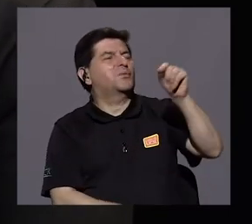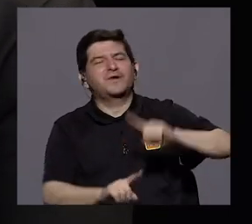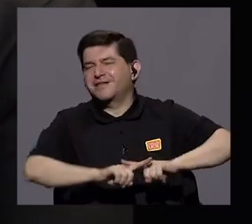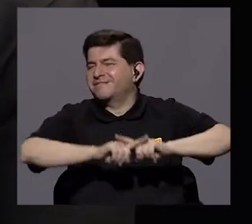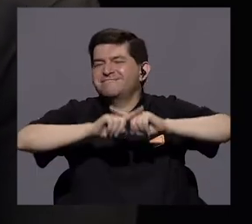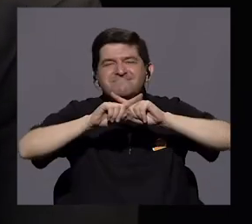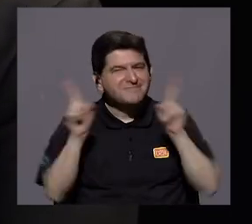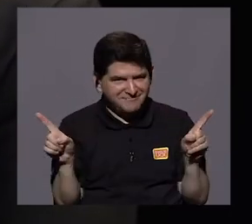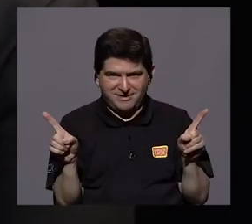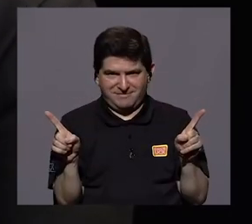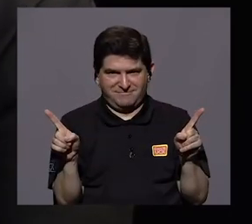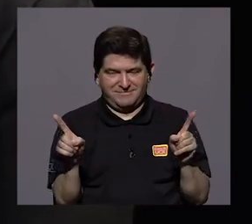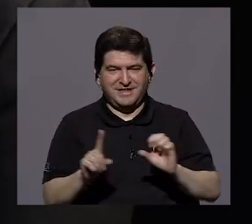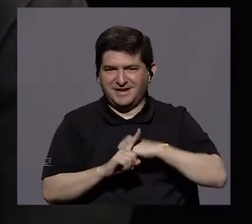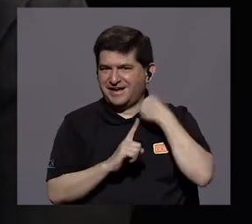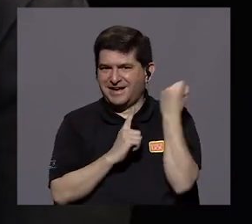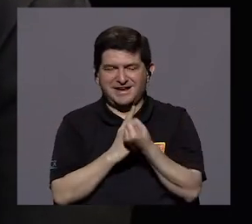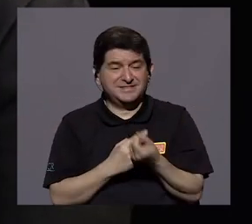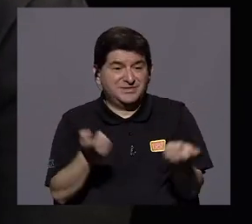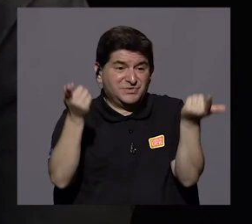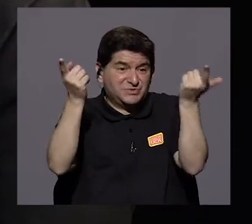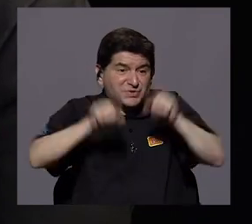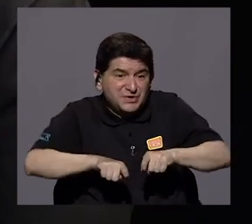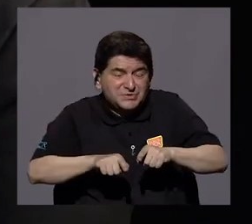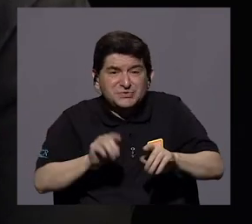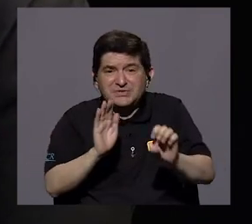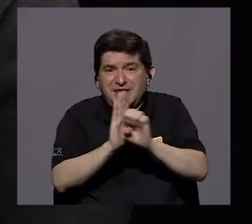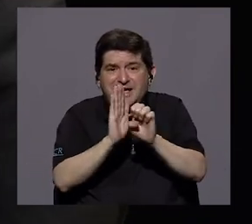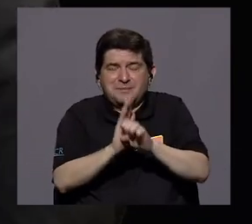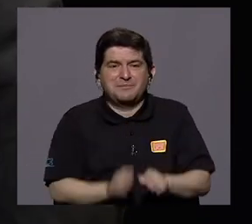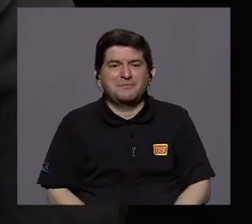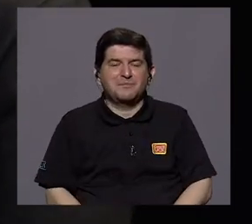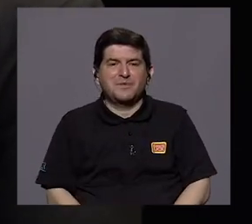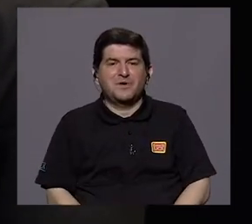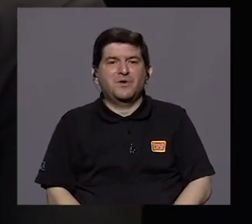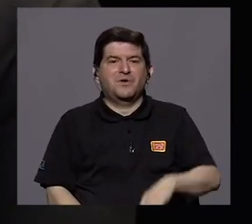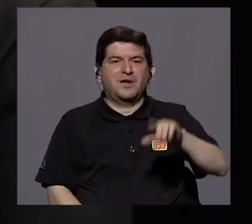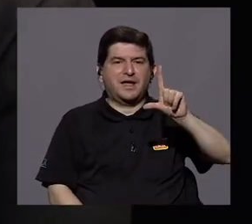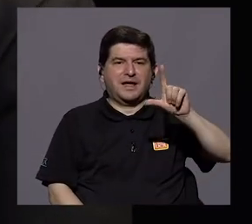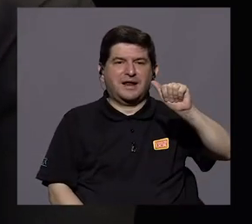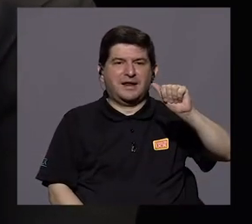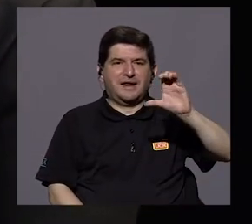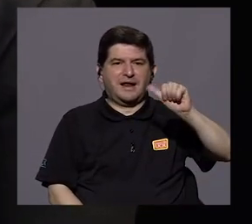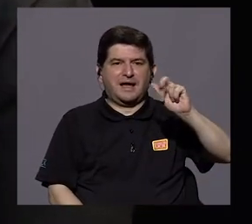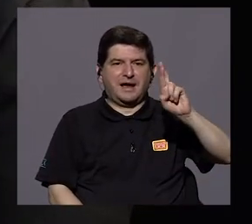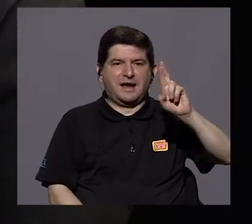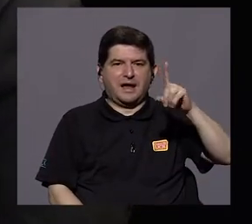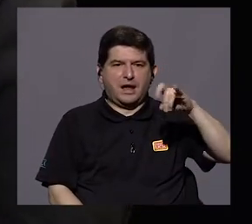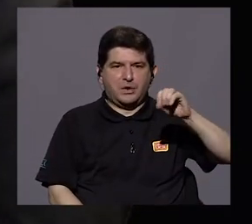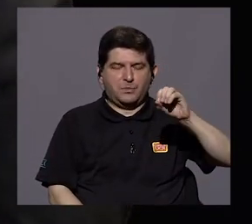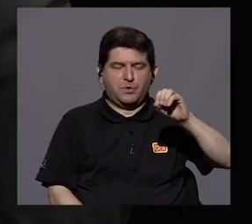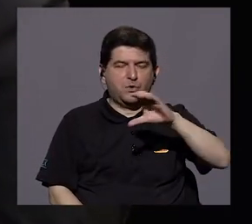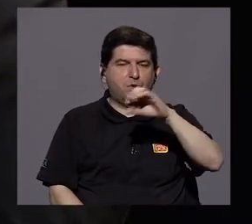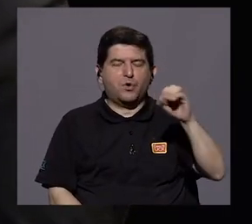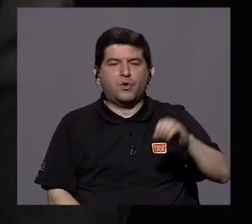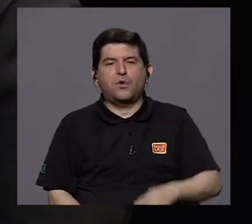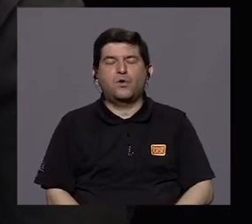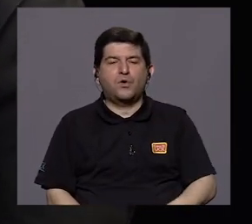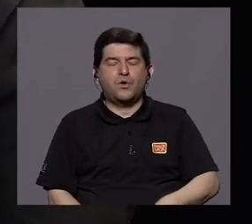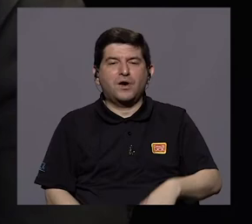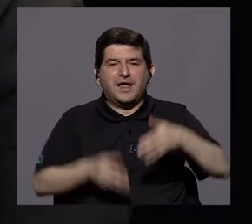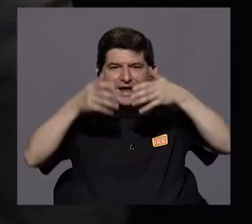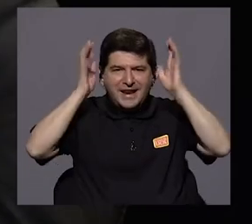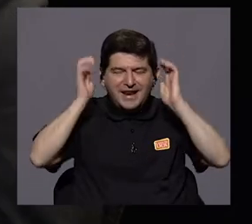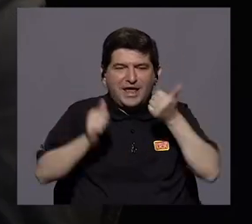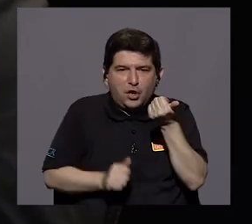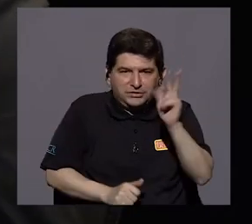son muy distintos, sí, lo comprendo, a los problemas que pueden darse, por ejemplo, en la Carpio, en la León 13, por decir temas.